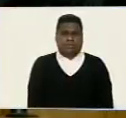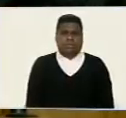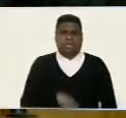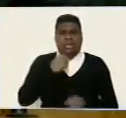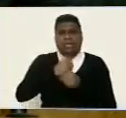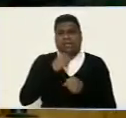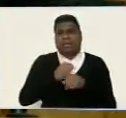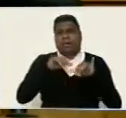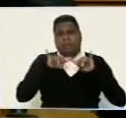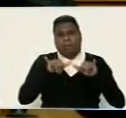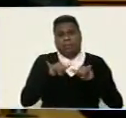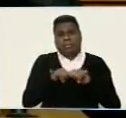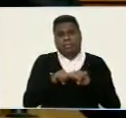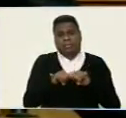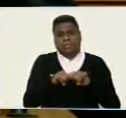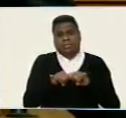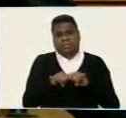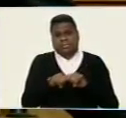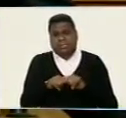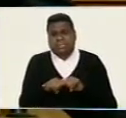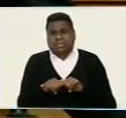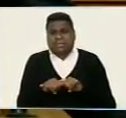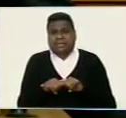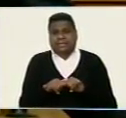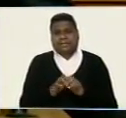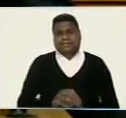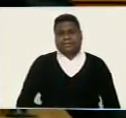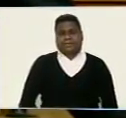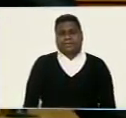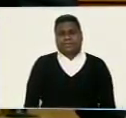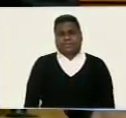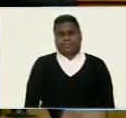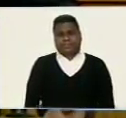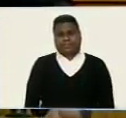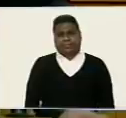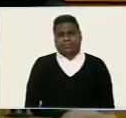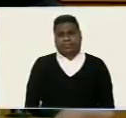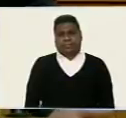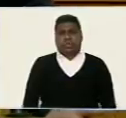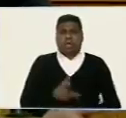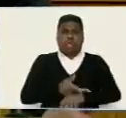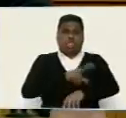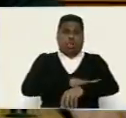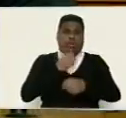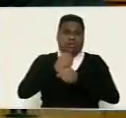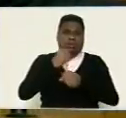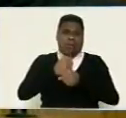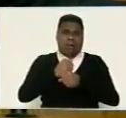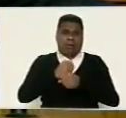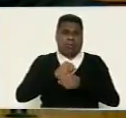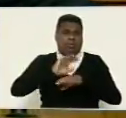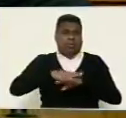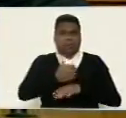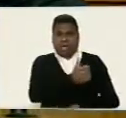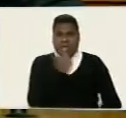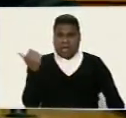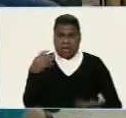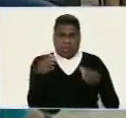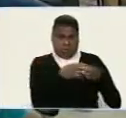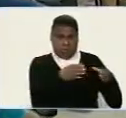de la Asamblea Nacional Burguesa, que está en desacato. Le tenemos que hacer doble trabajo, porque ellos se